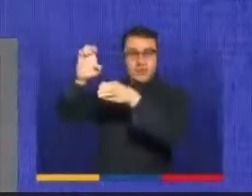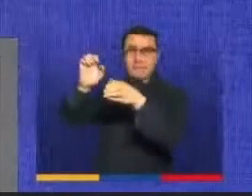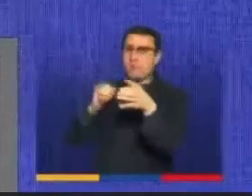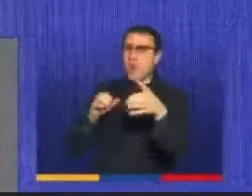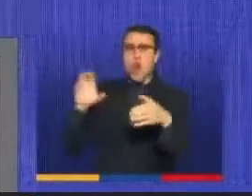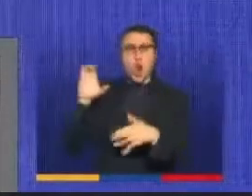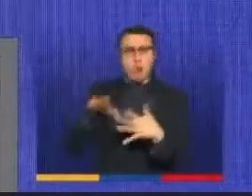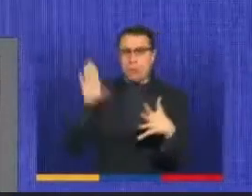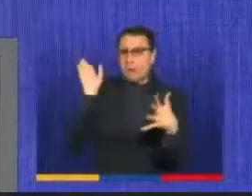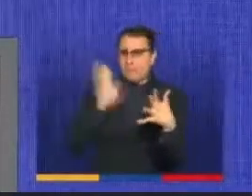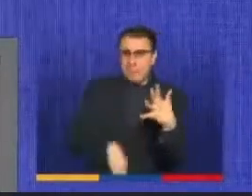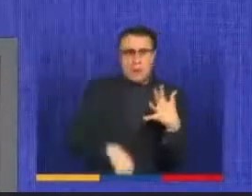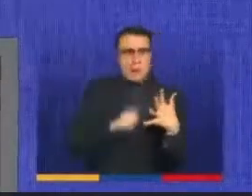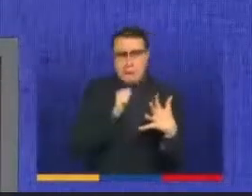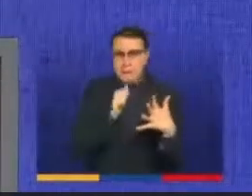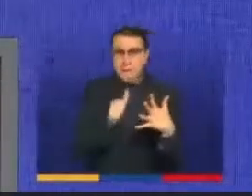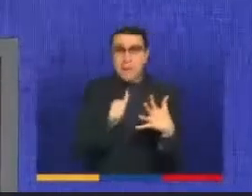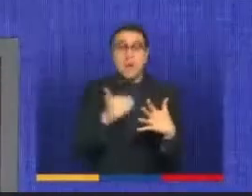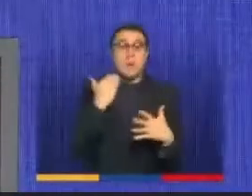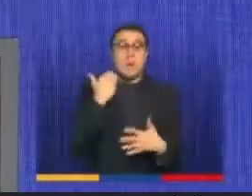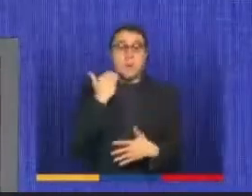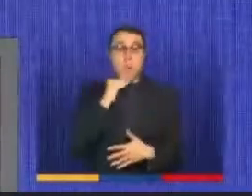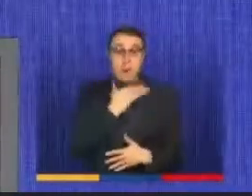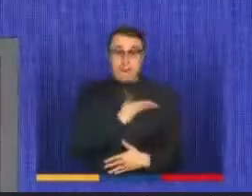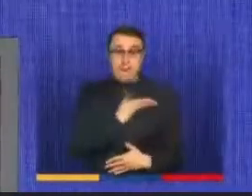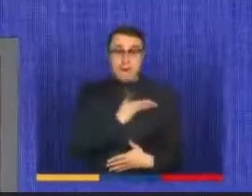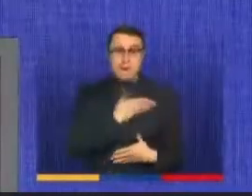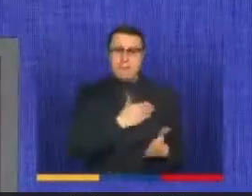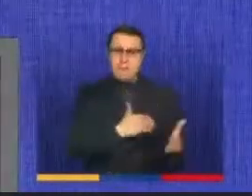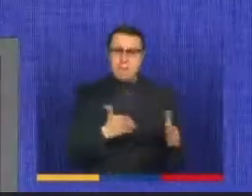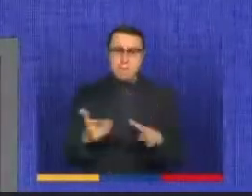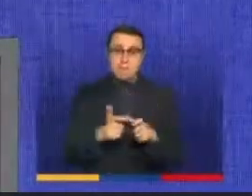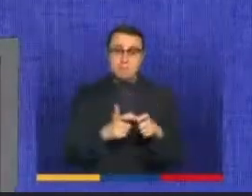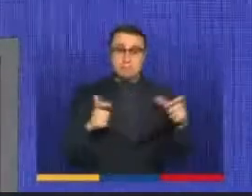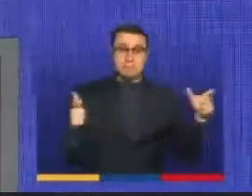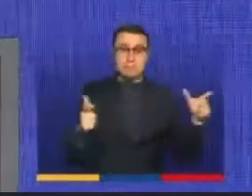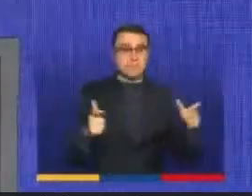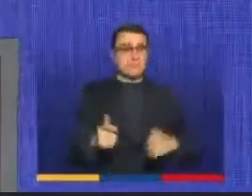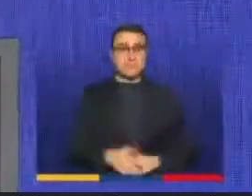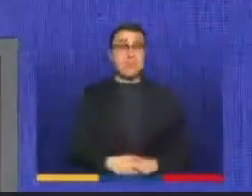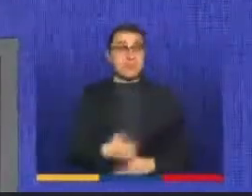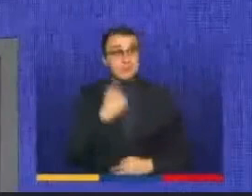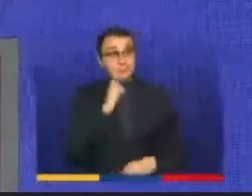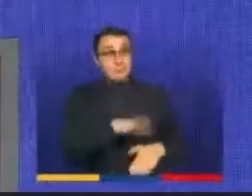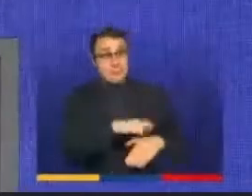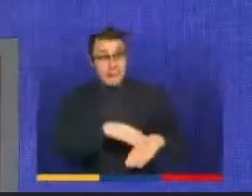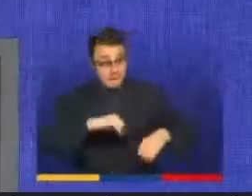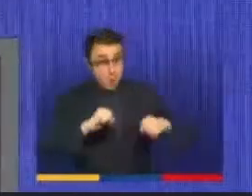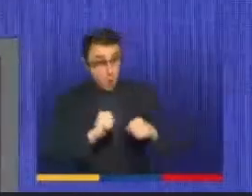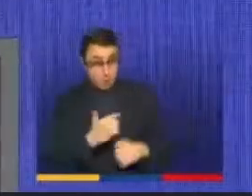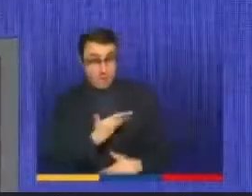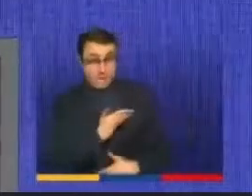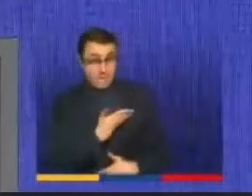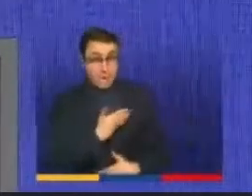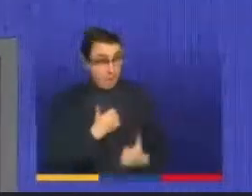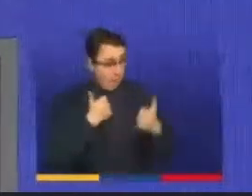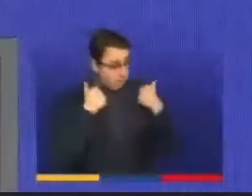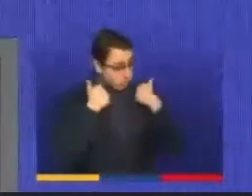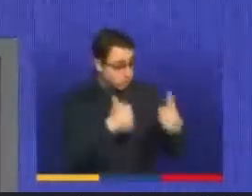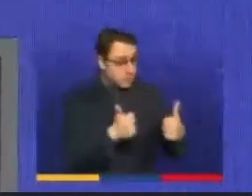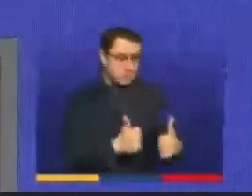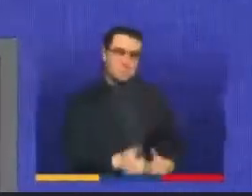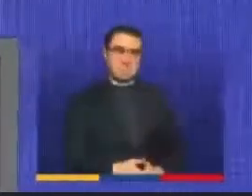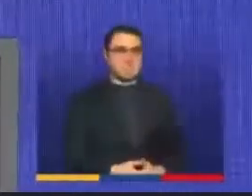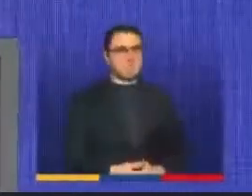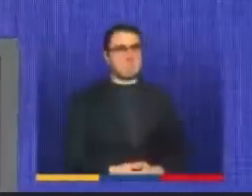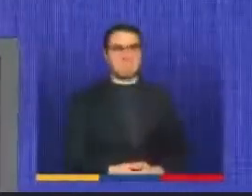materna. Y fíjate que Bogotá no es que esté bien en razón materna. Y somos